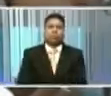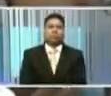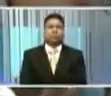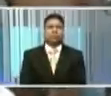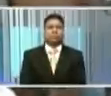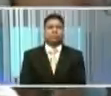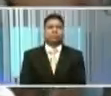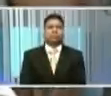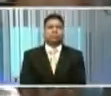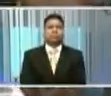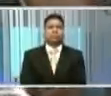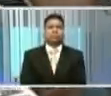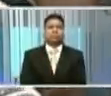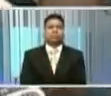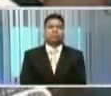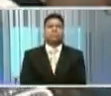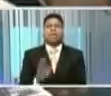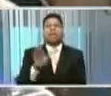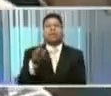que